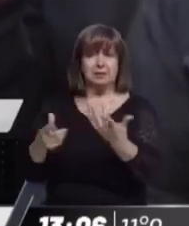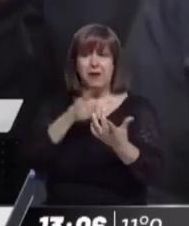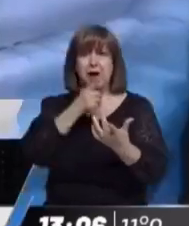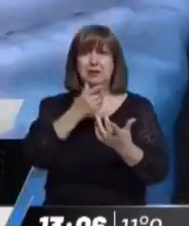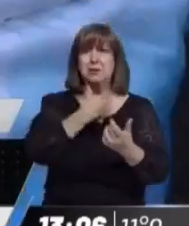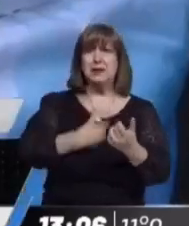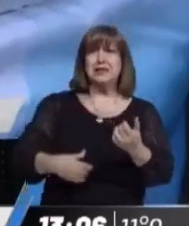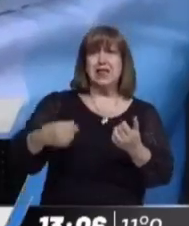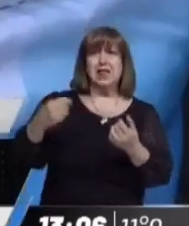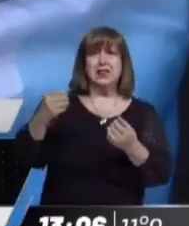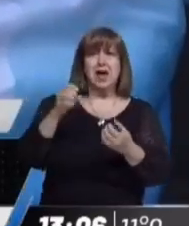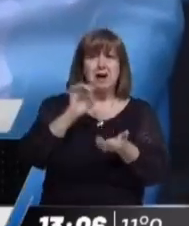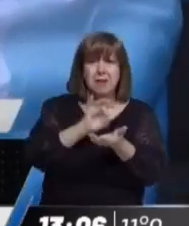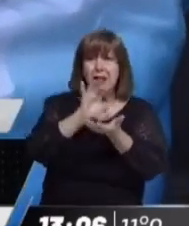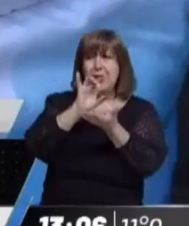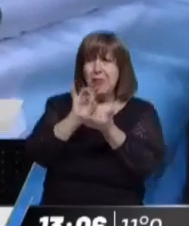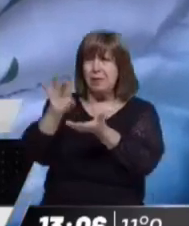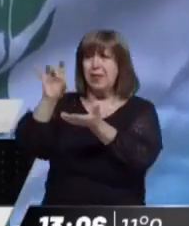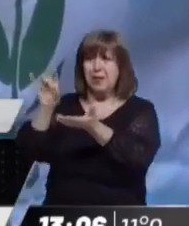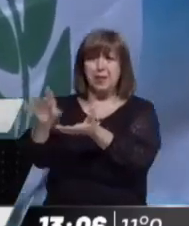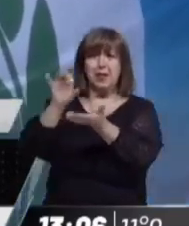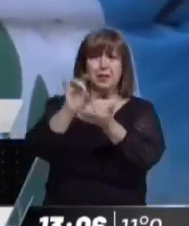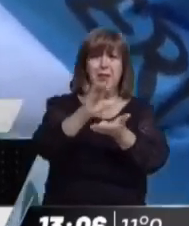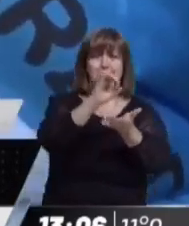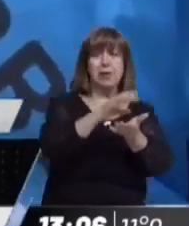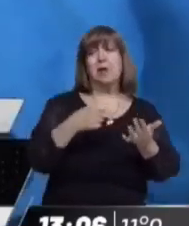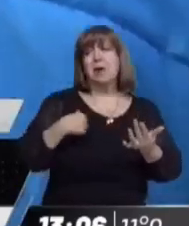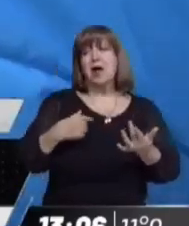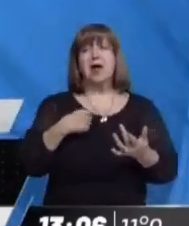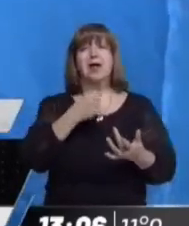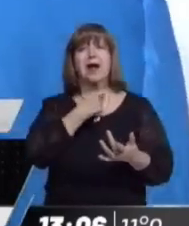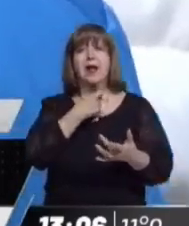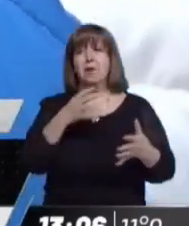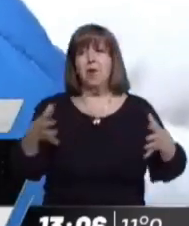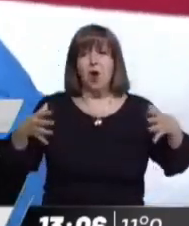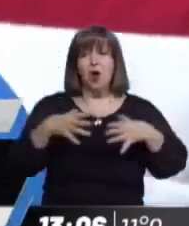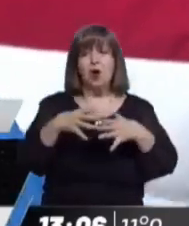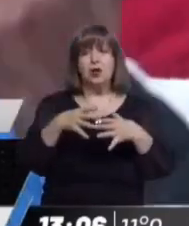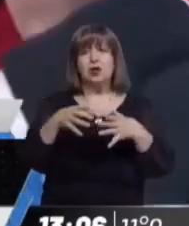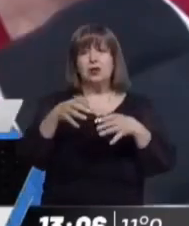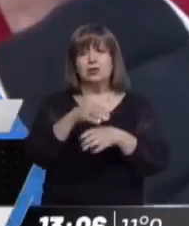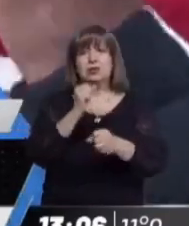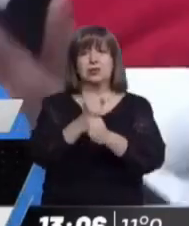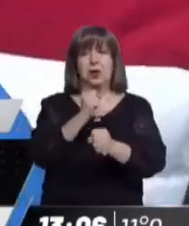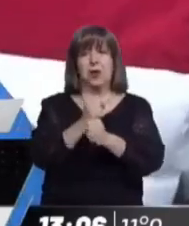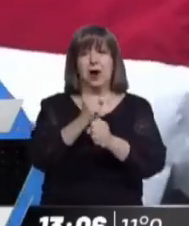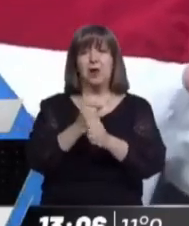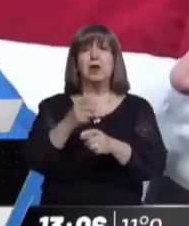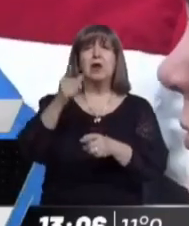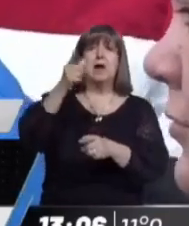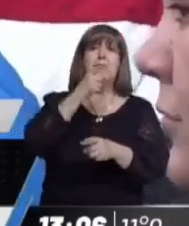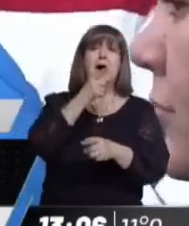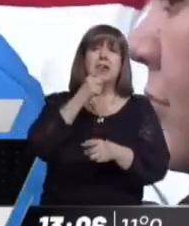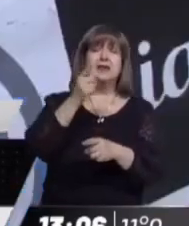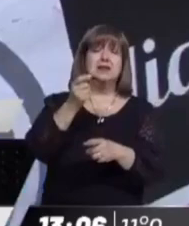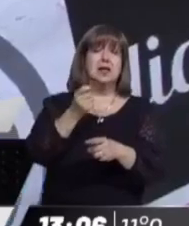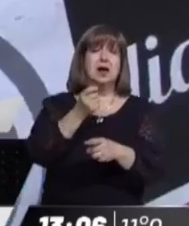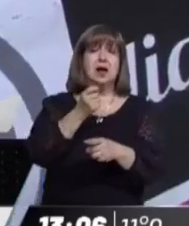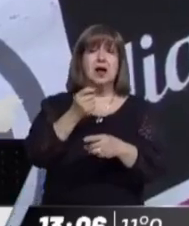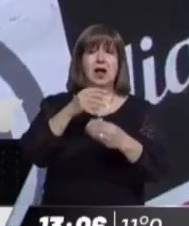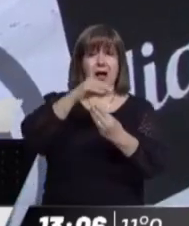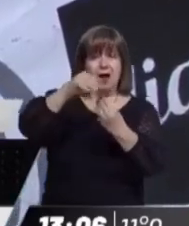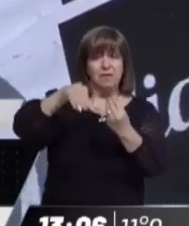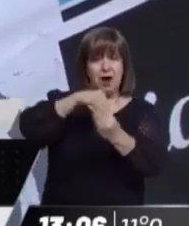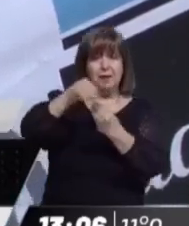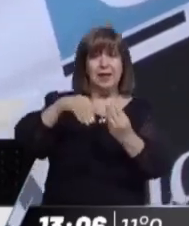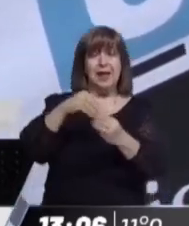permanente y el movimiento obrero va a salir a defender todas esas posturas. No quiere que el trabajador tenga un sueldo digno cuando hoy la canasta familiar